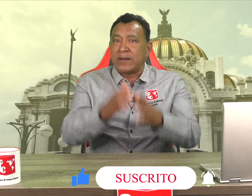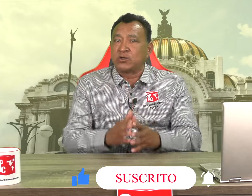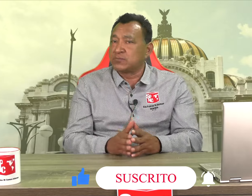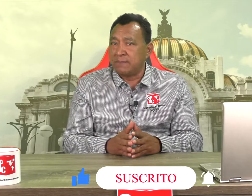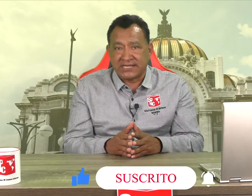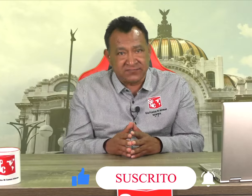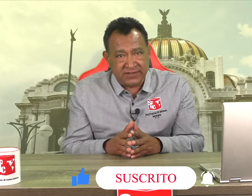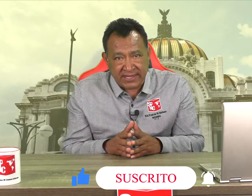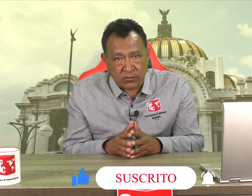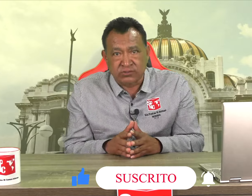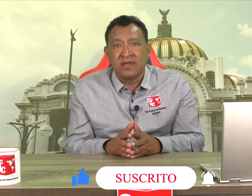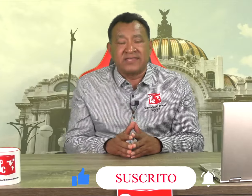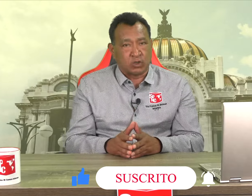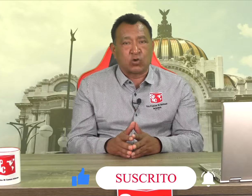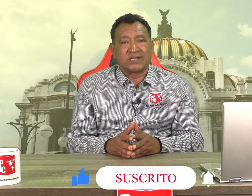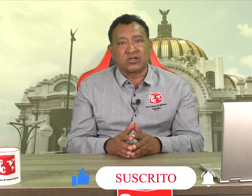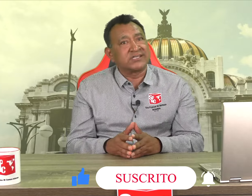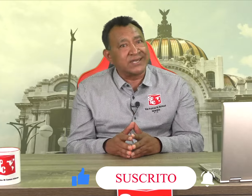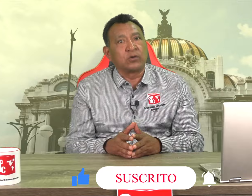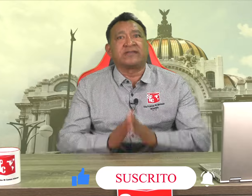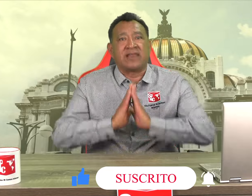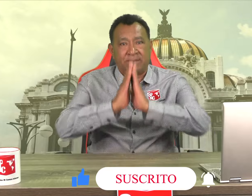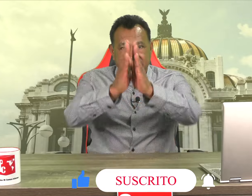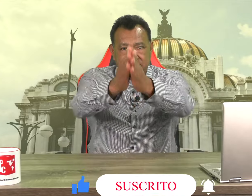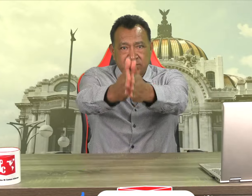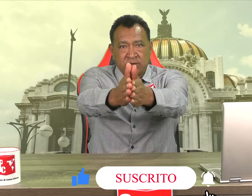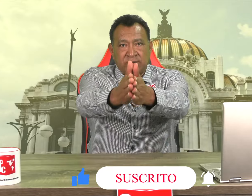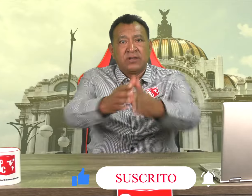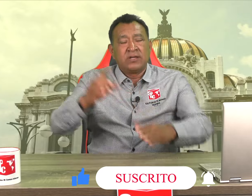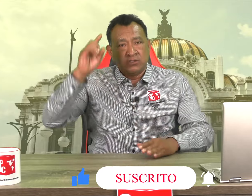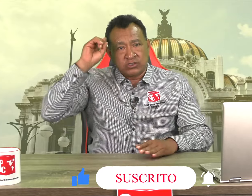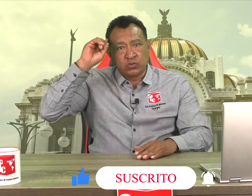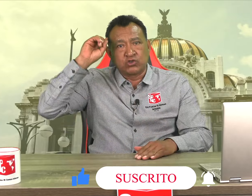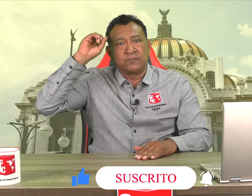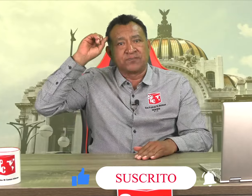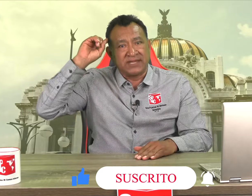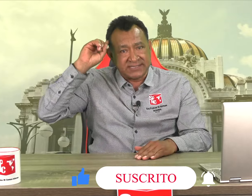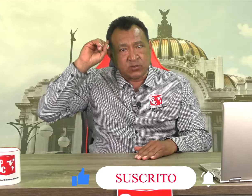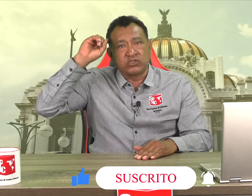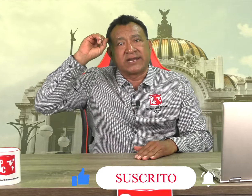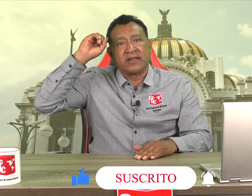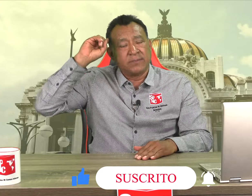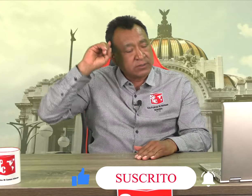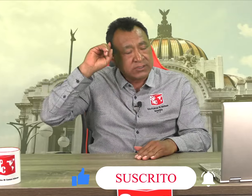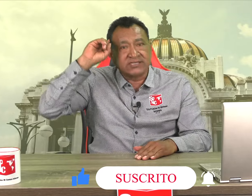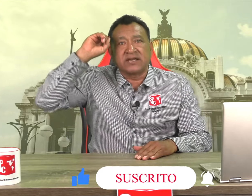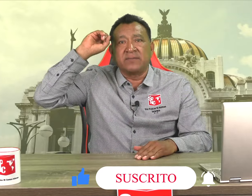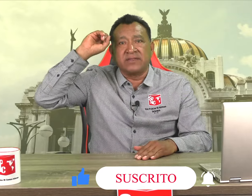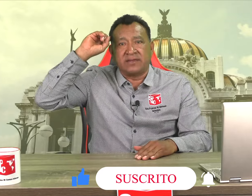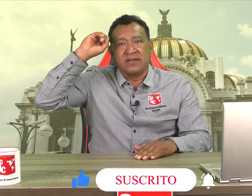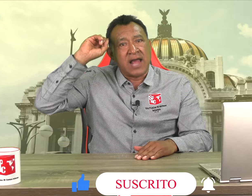cuando subamos más videos. De todo corazón deseo que te la pases chingón. Yo escucho y sé escuchar, pero